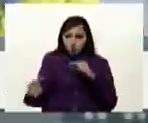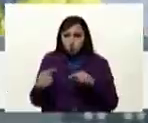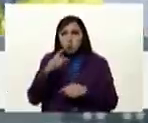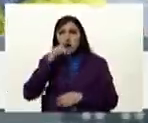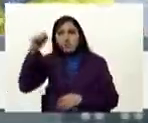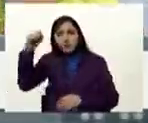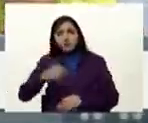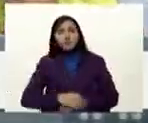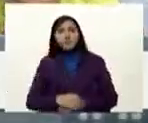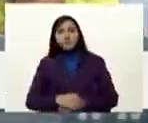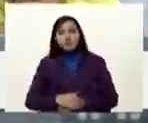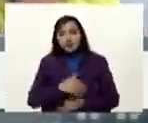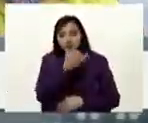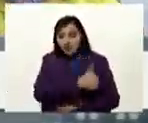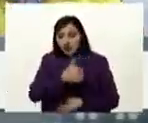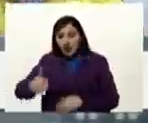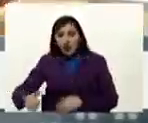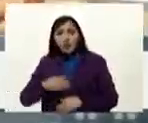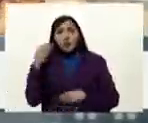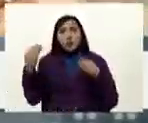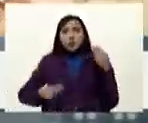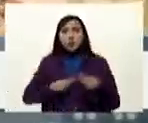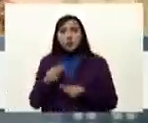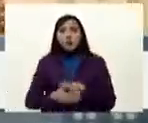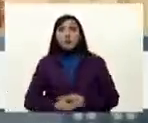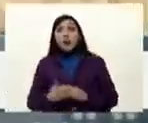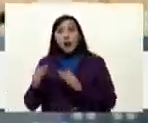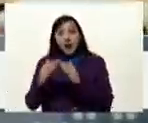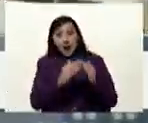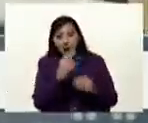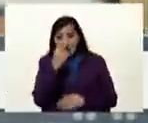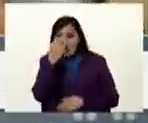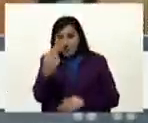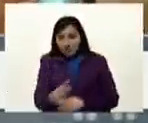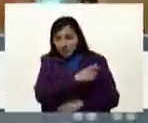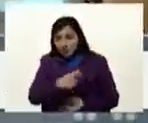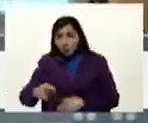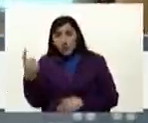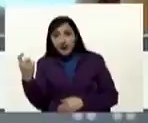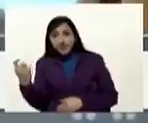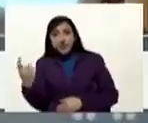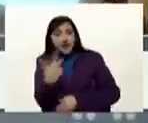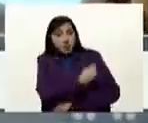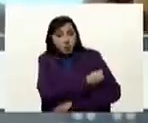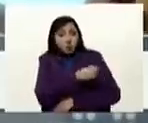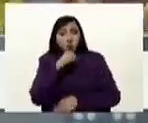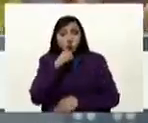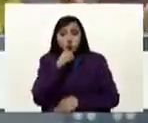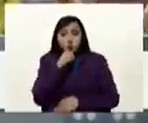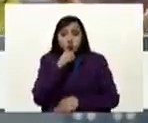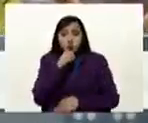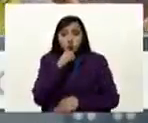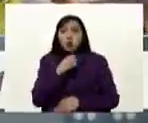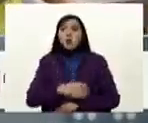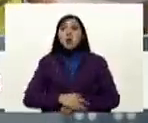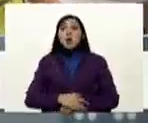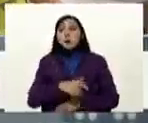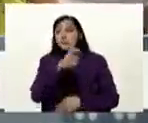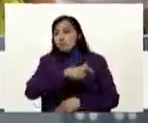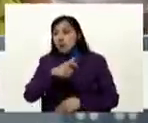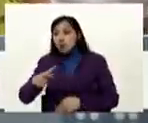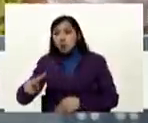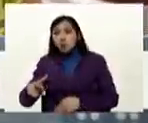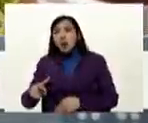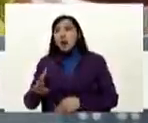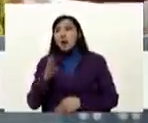estas jornadas casa a casa, además de la búsqueda activa de personas que no se hayan podido vacunar, muchos adultos mayores, personas en situación de cama, que tienen